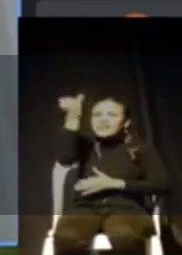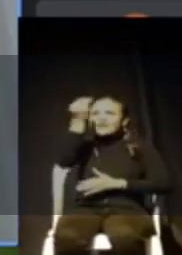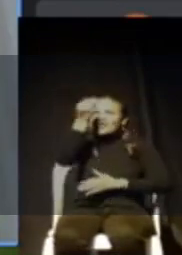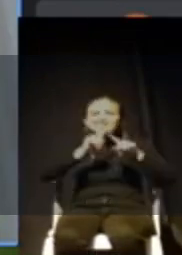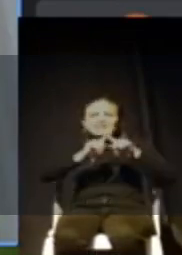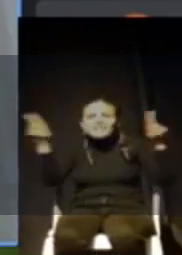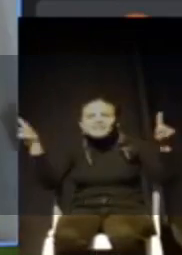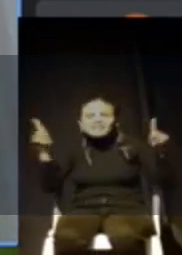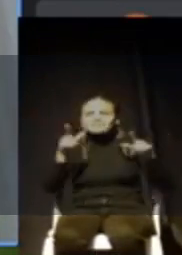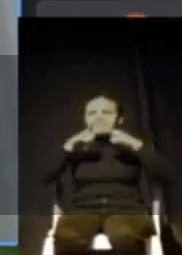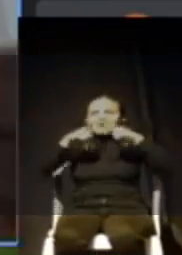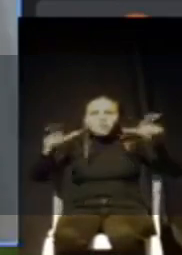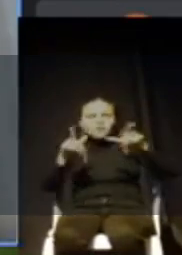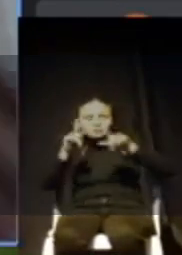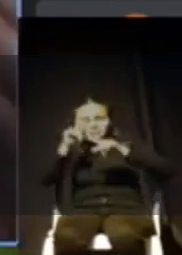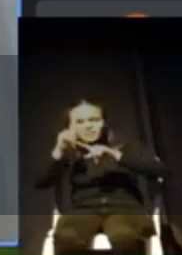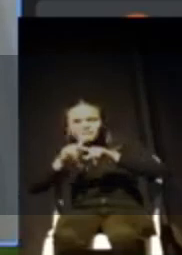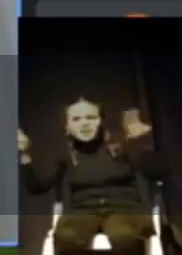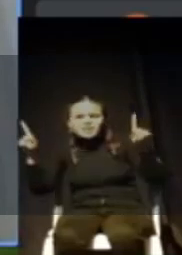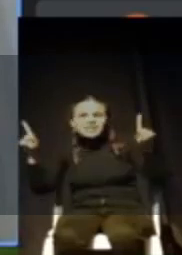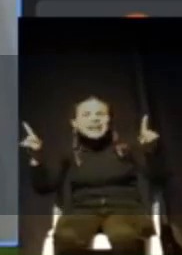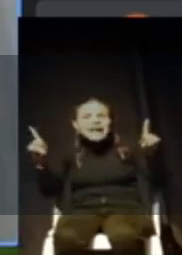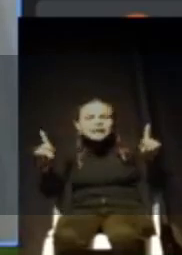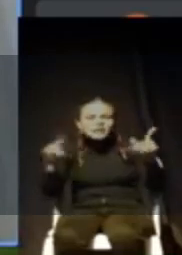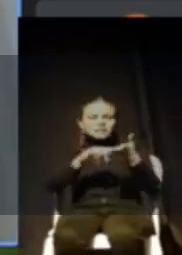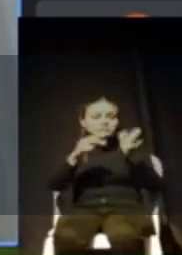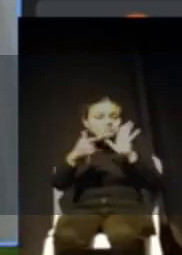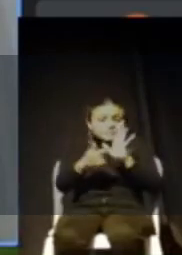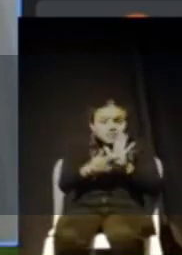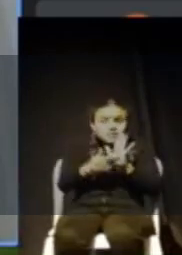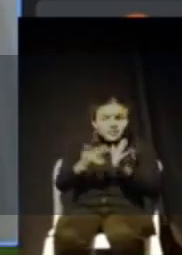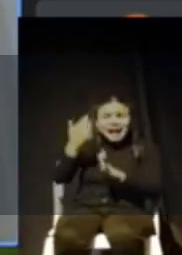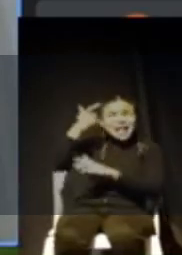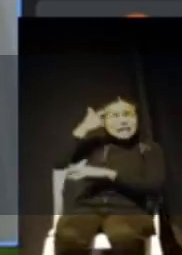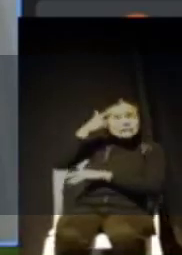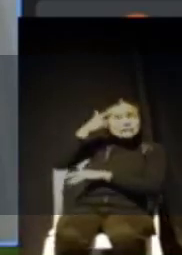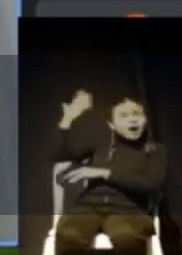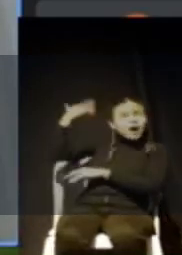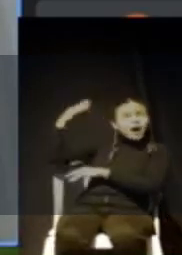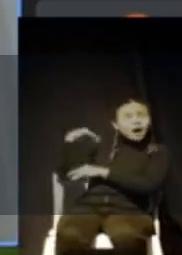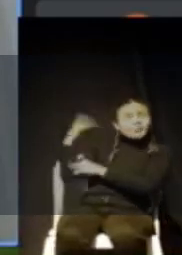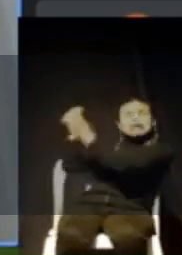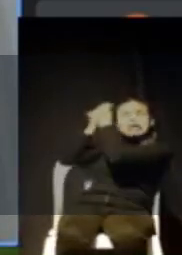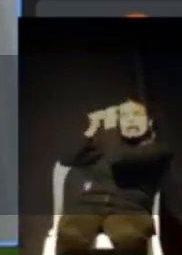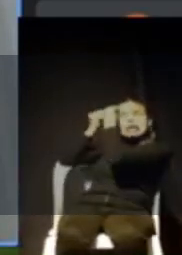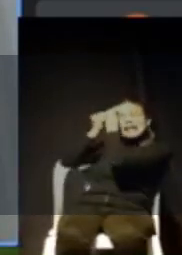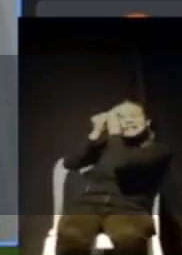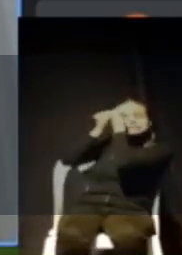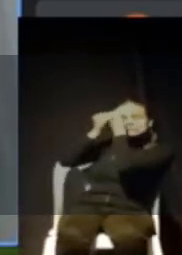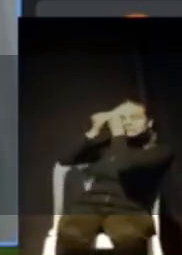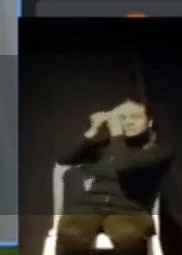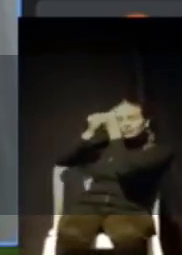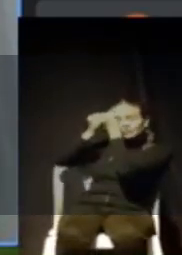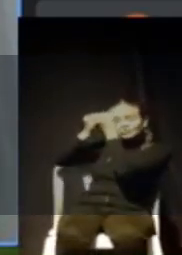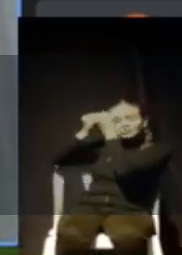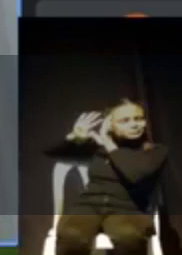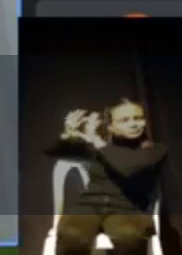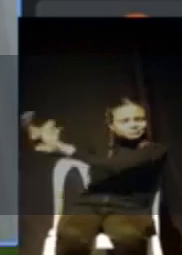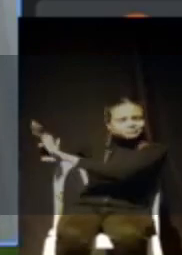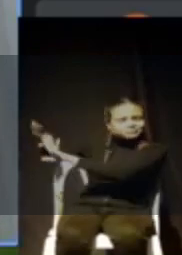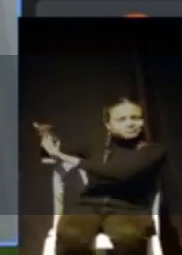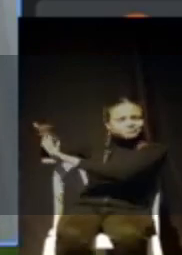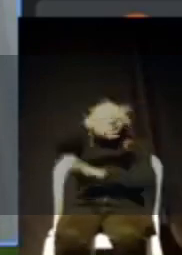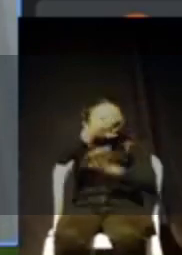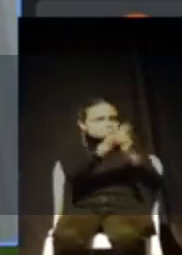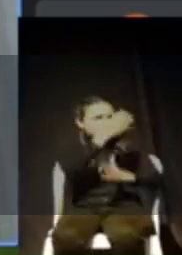descolonización realmente es creación de hombres nuevos. Es un enorme reto el que tenemos en nuestro país. Para ir cerrando este